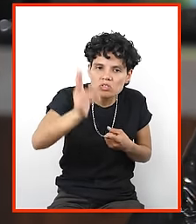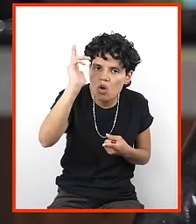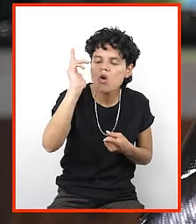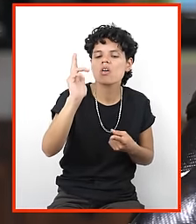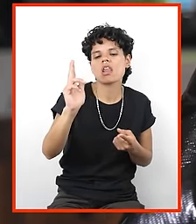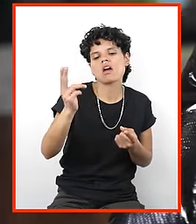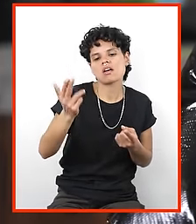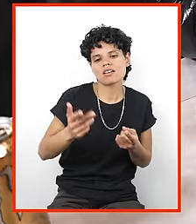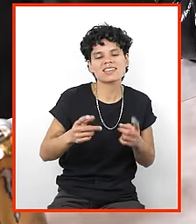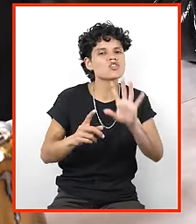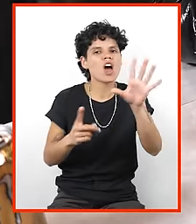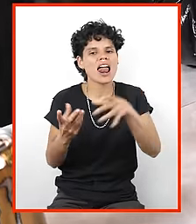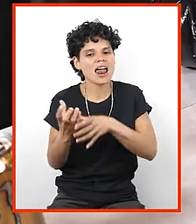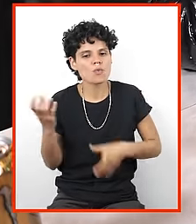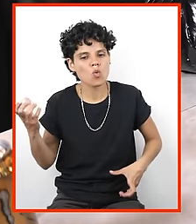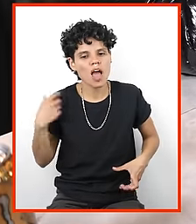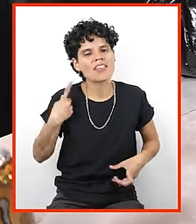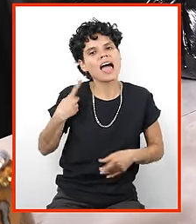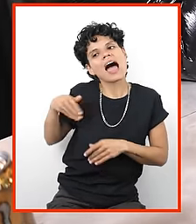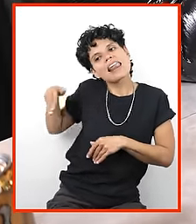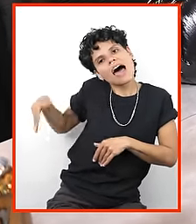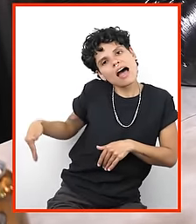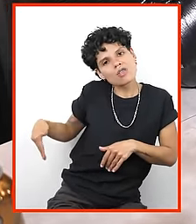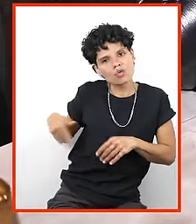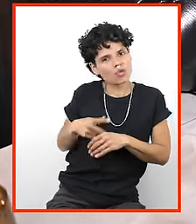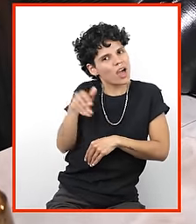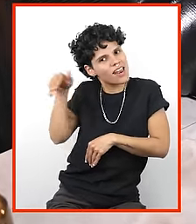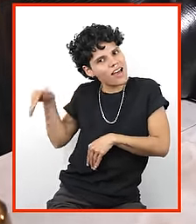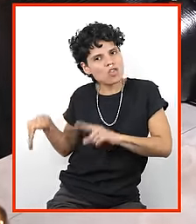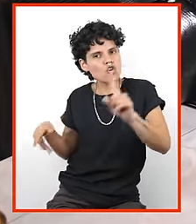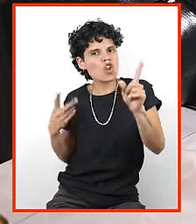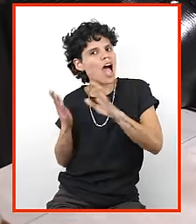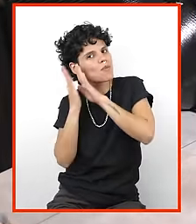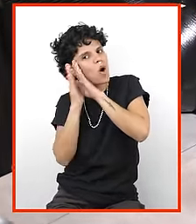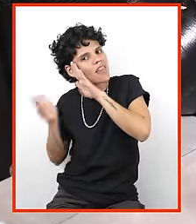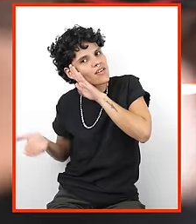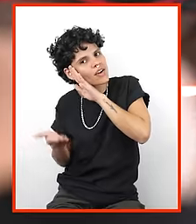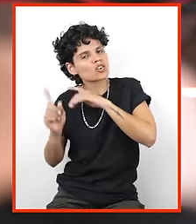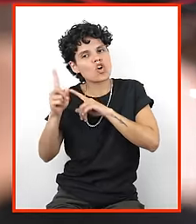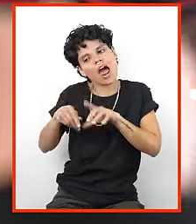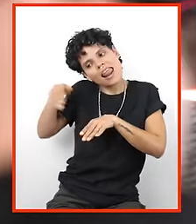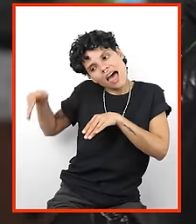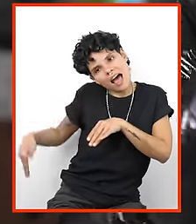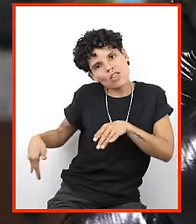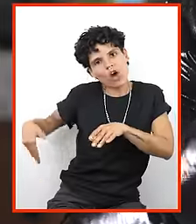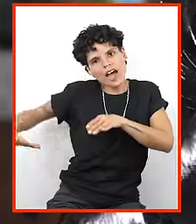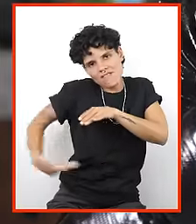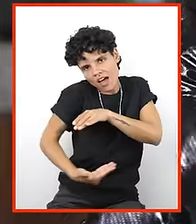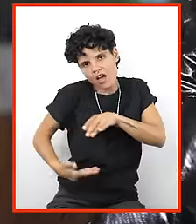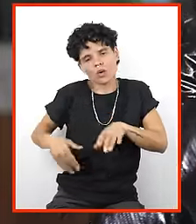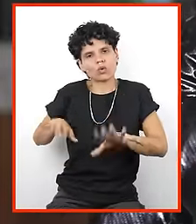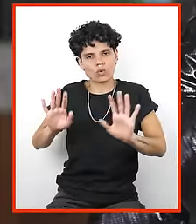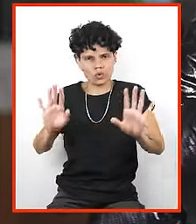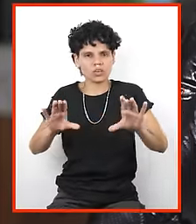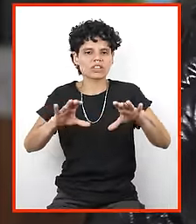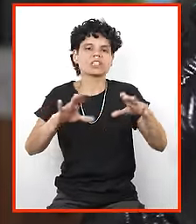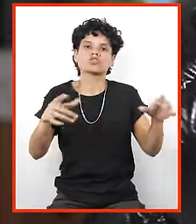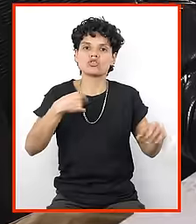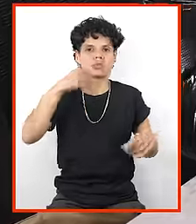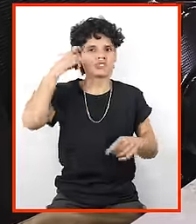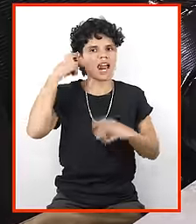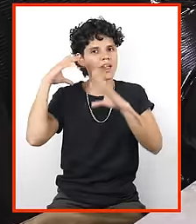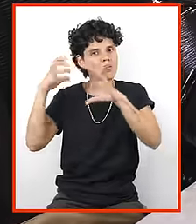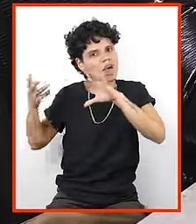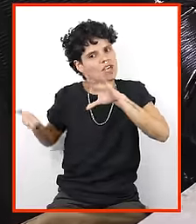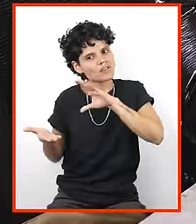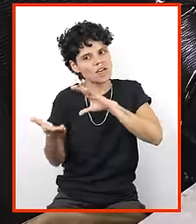debajo de la almohada. No, era detrás mentiste, de la... Entonces, mentiste. No, era detrás, debajo de la cama. Debajo de la cama, ya. Yo lo tomé como abajo de la